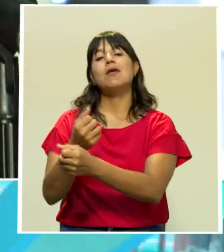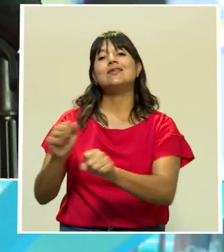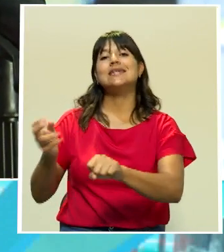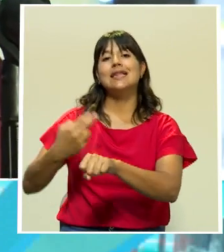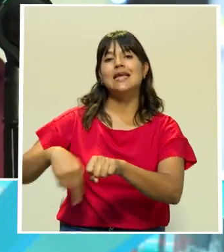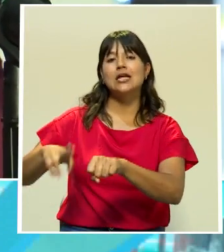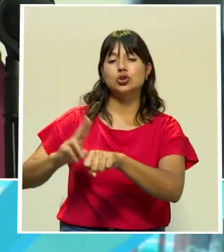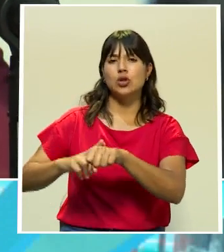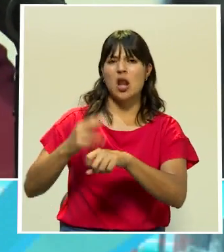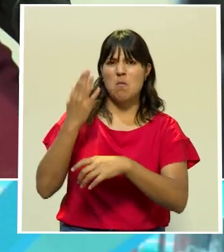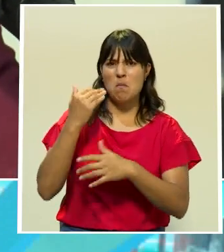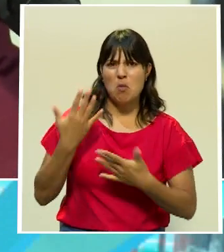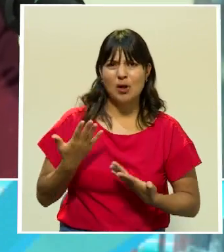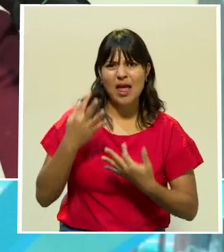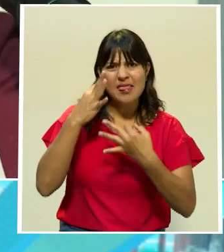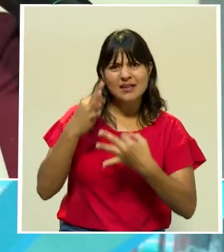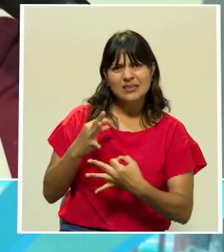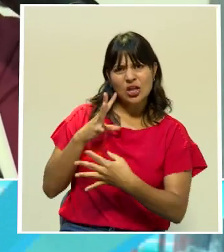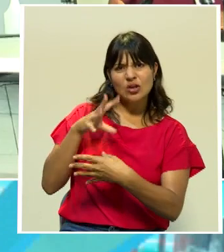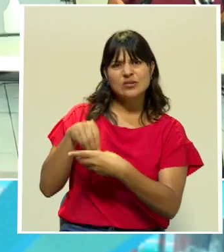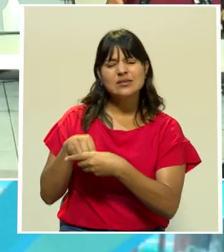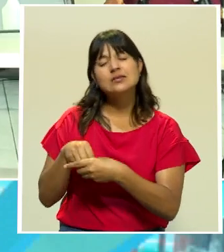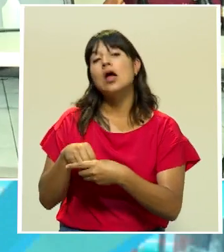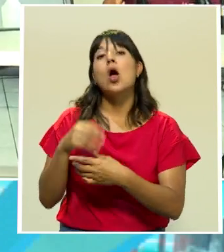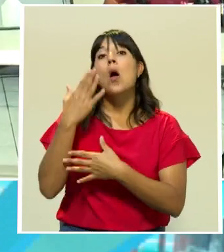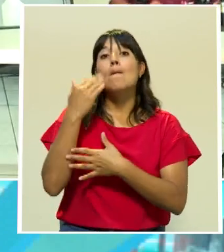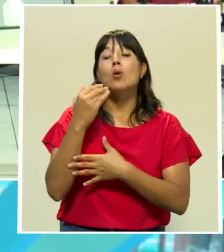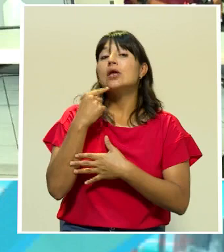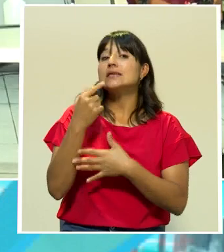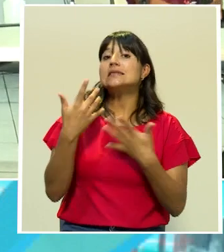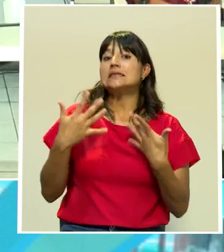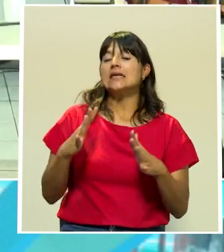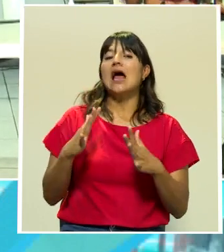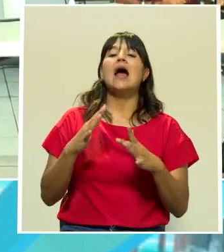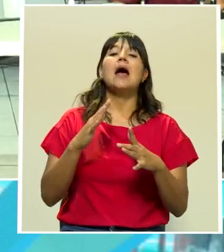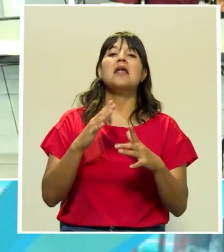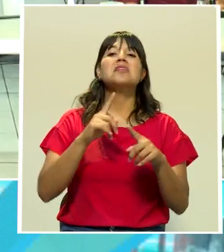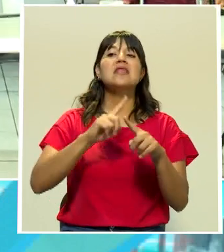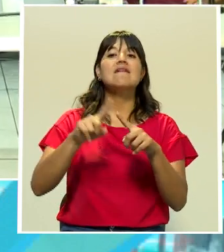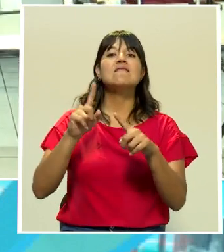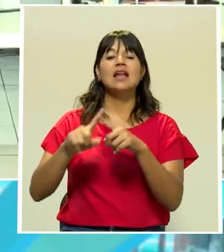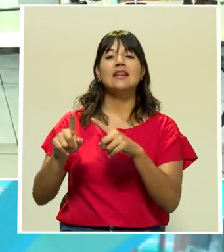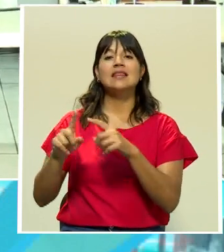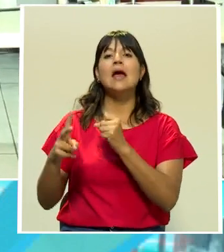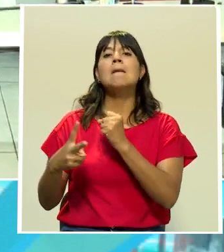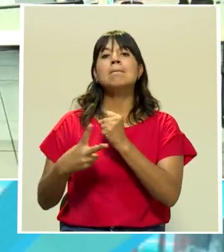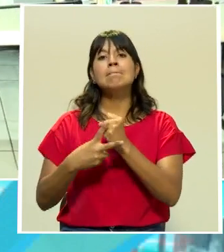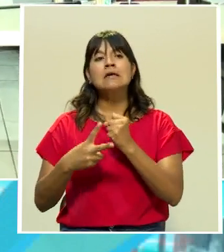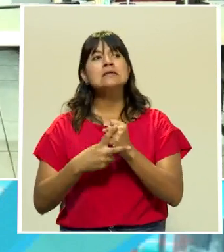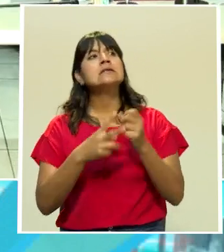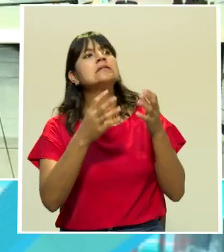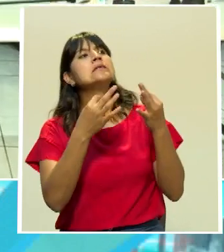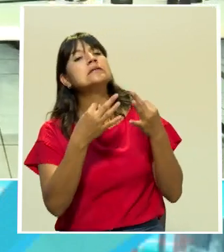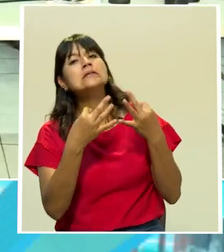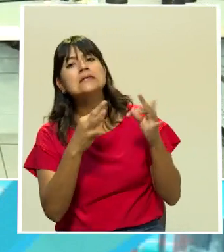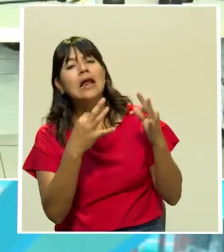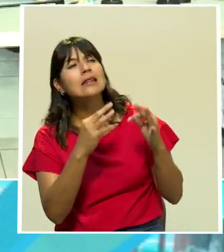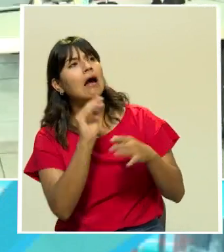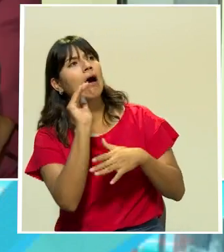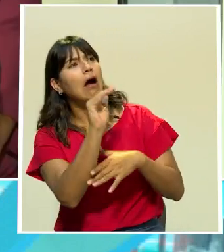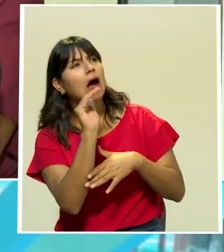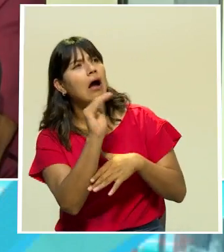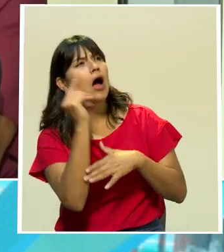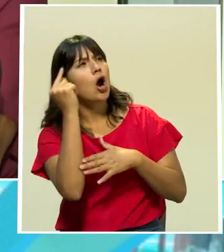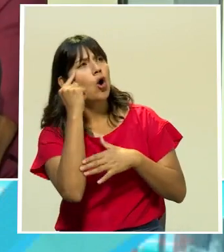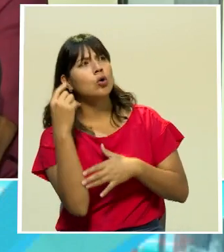es porque en repetidas ocasiones han tratado de ser parte de las mesas de diálogo